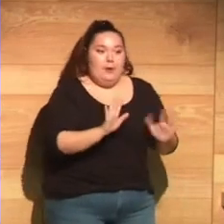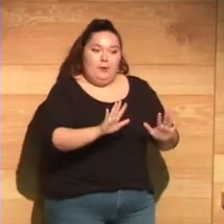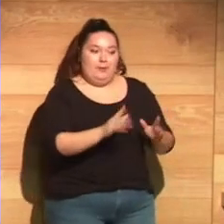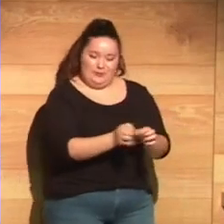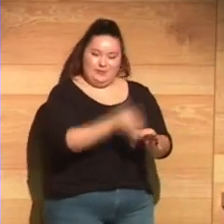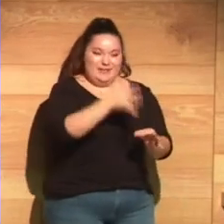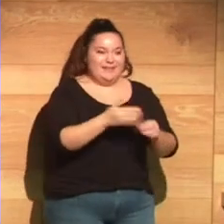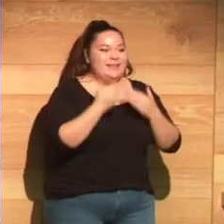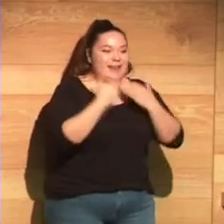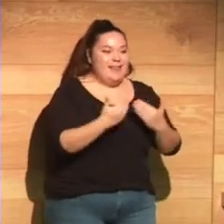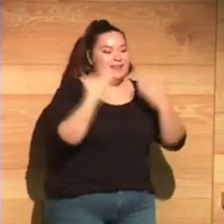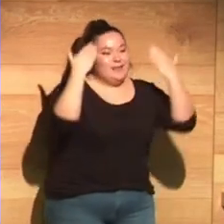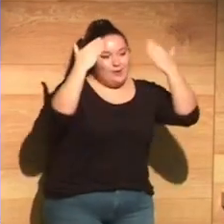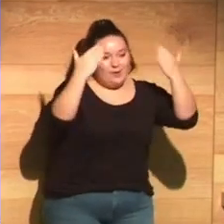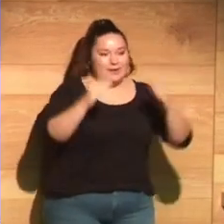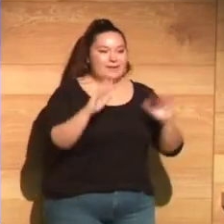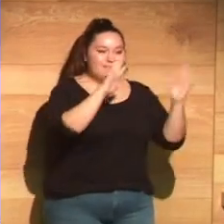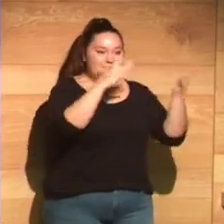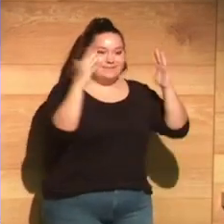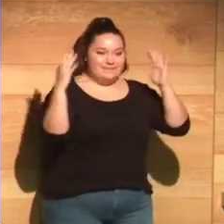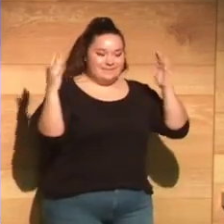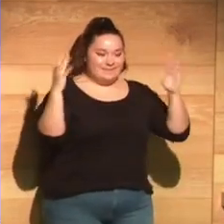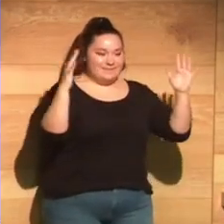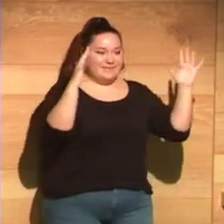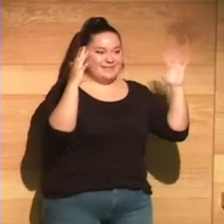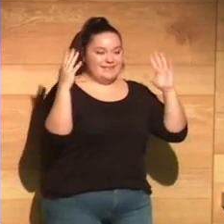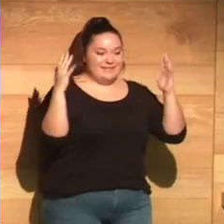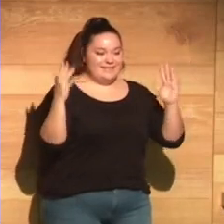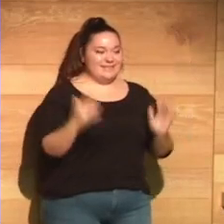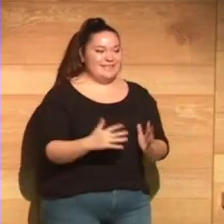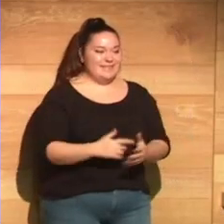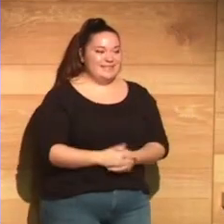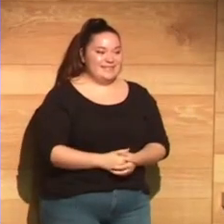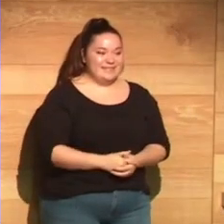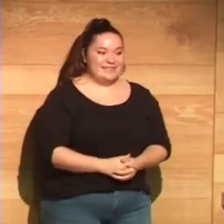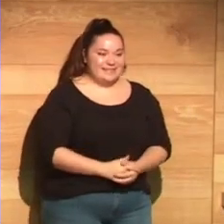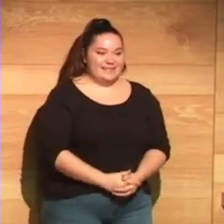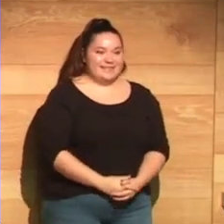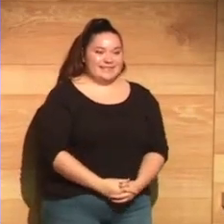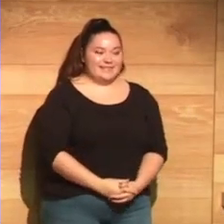No. Muchas gracias a ti, de verdad. Gracias, y enhorabuena.